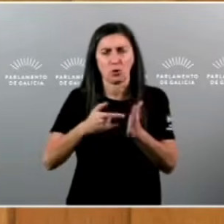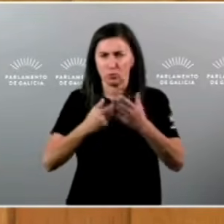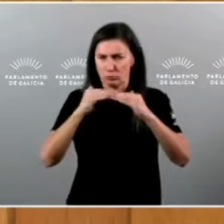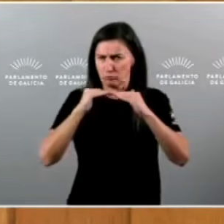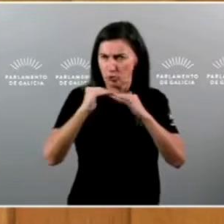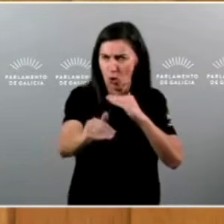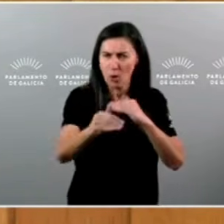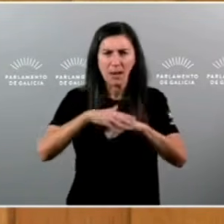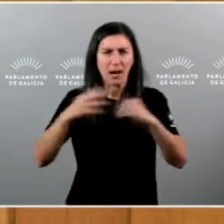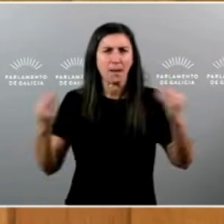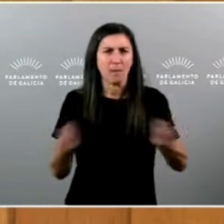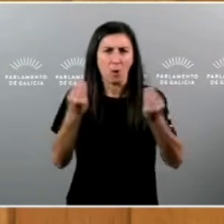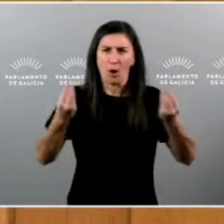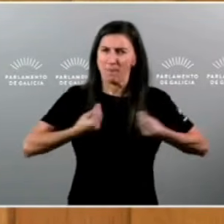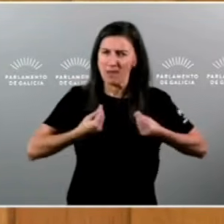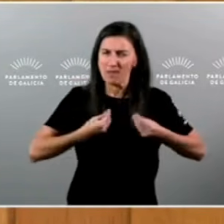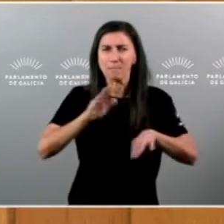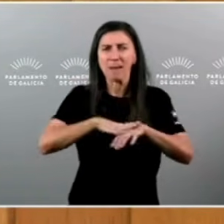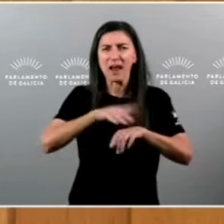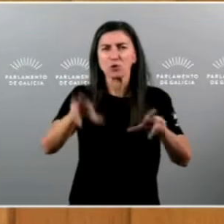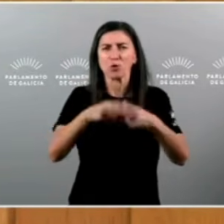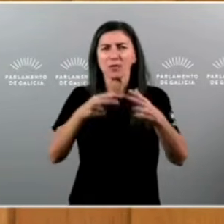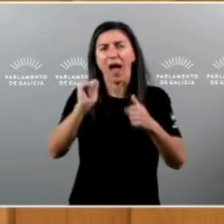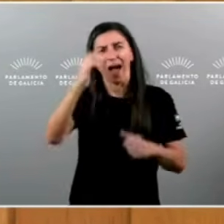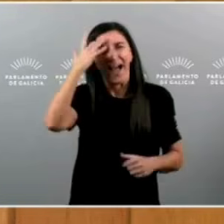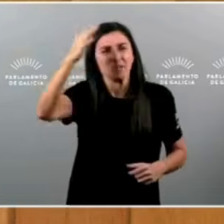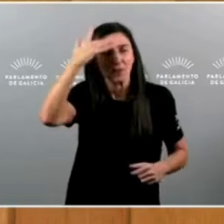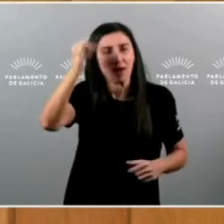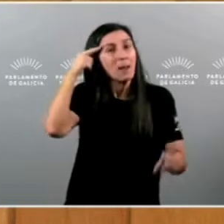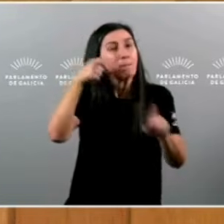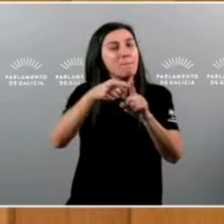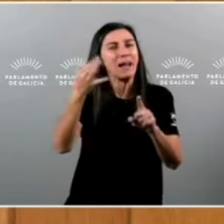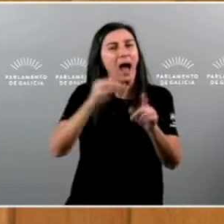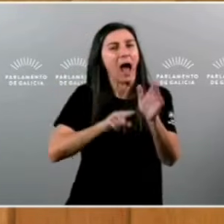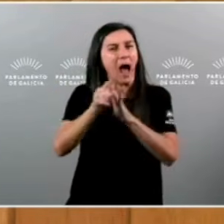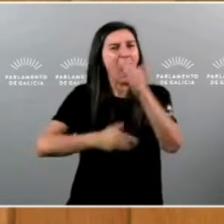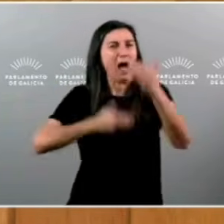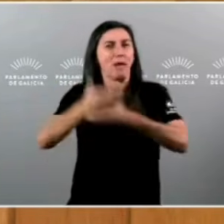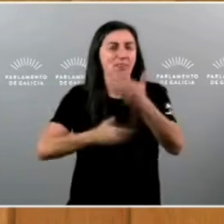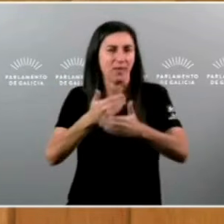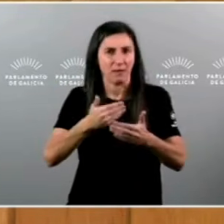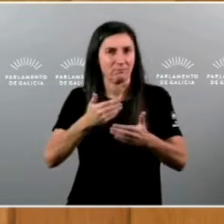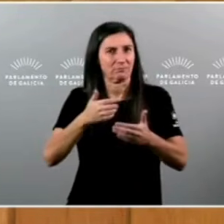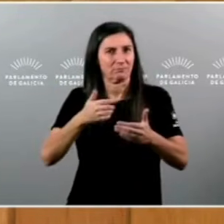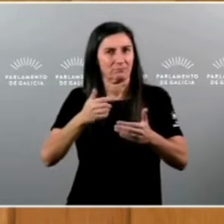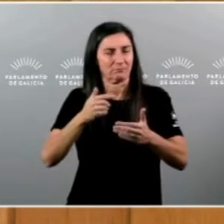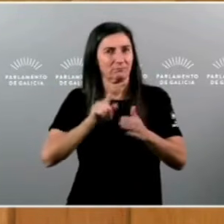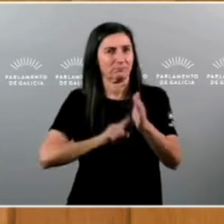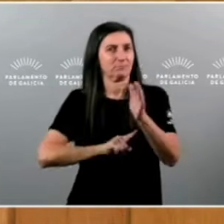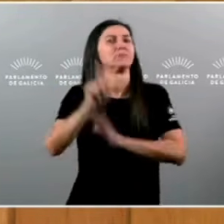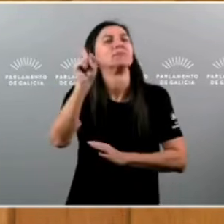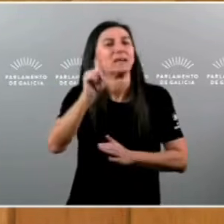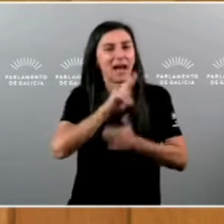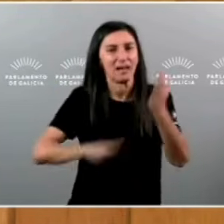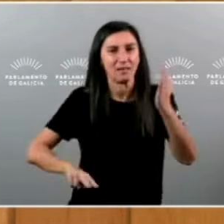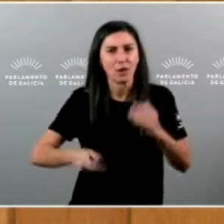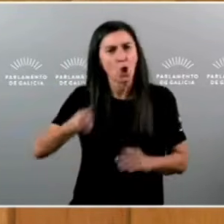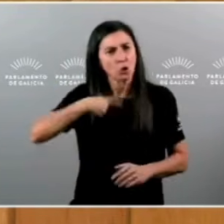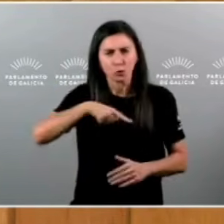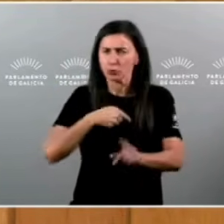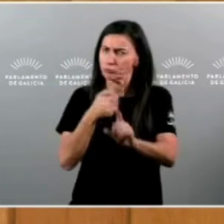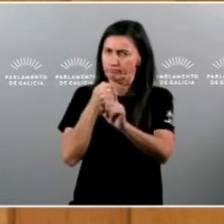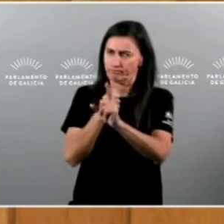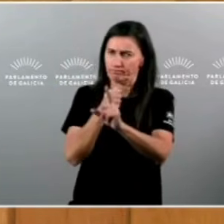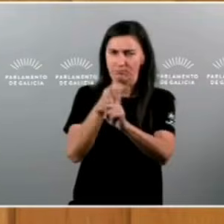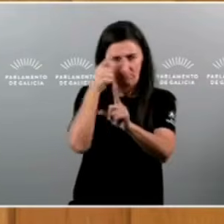súas vidas, para darlles esperanza e para facer avanzar sen límites a este país. Nós niso seguimos. No BNG imos